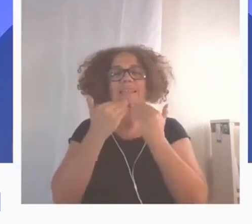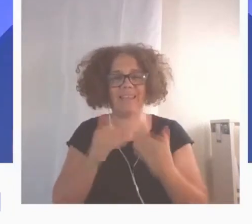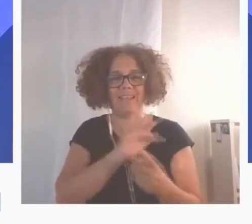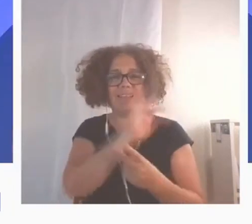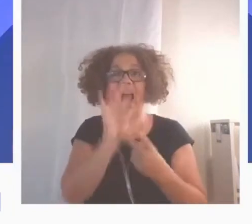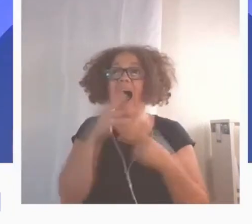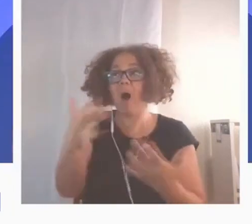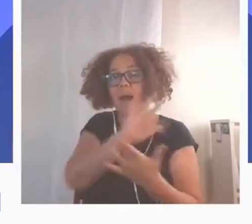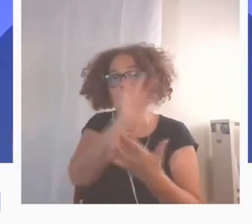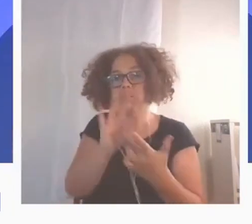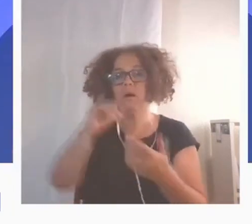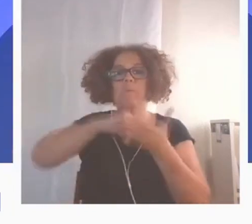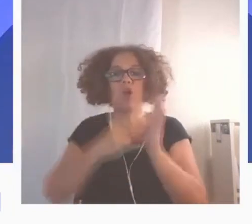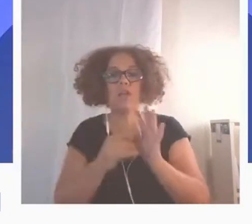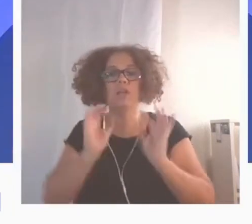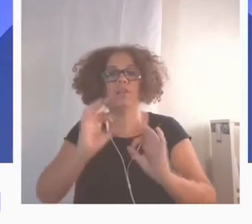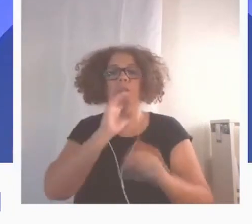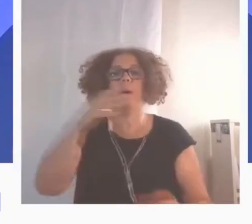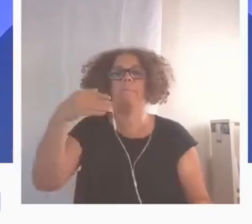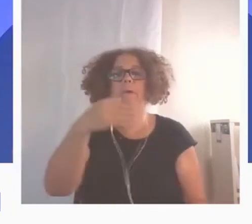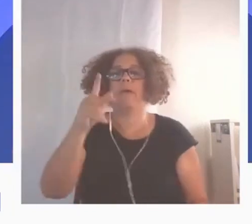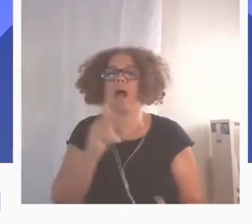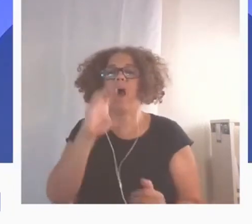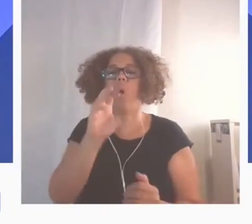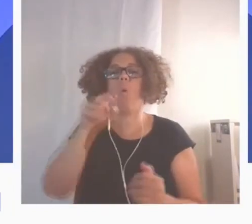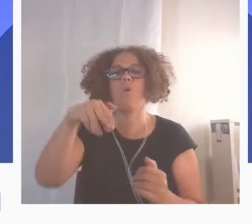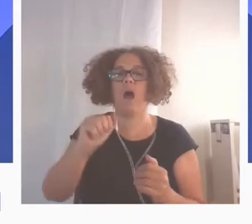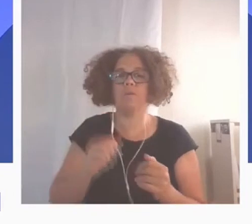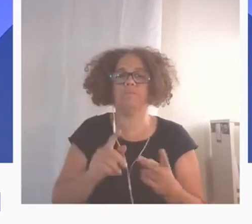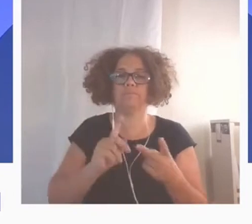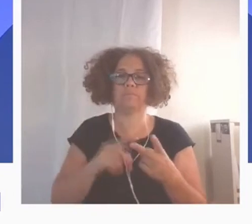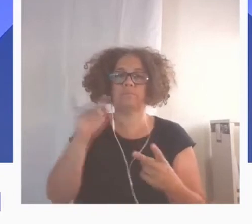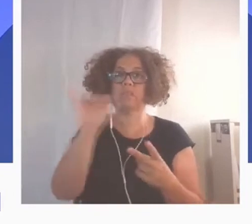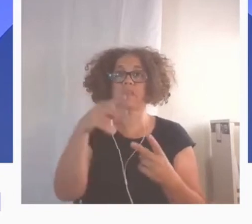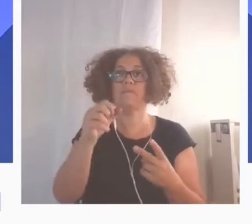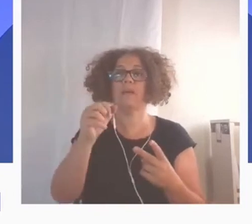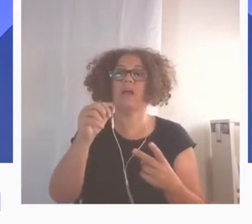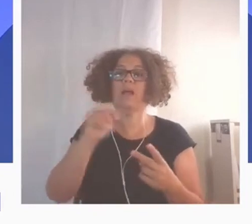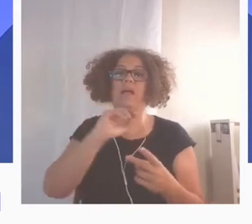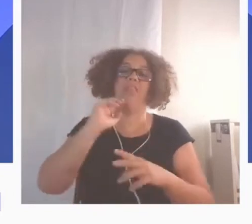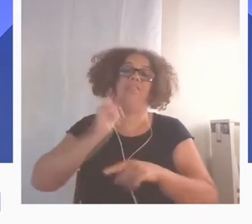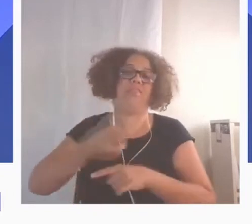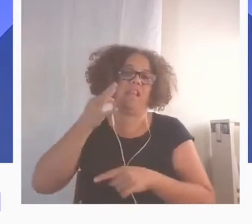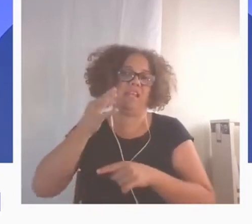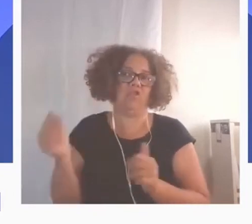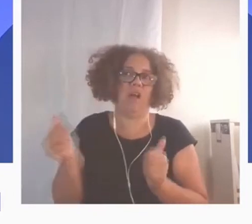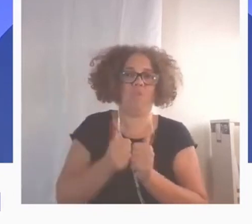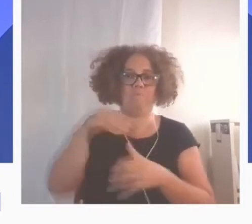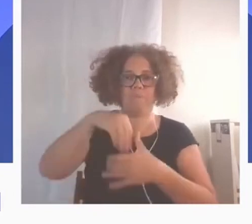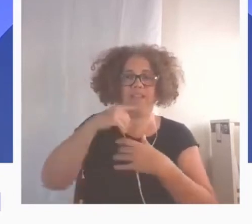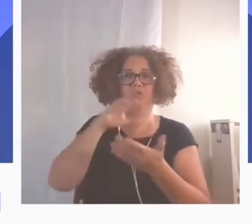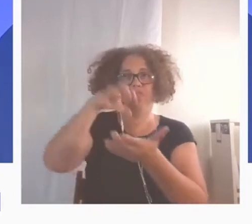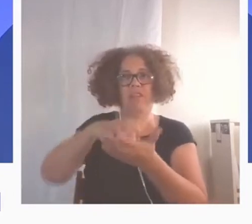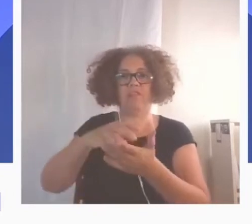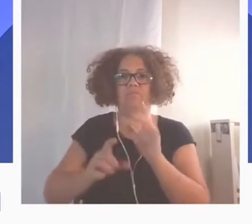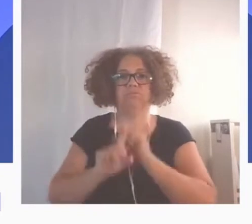conocer ahora el proyecto de BBK Cuna. Eider Inunciaga nos acompaña hoy, es su directora. Ya he dicho que es un centro pionero de innovación social